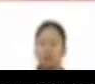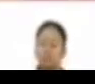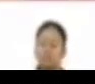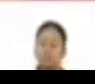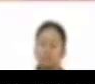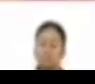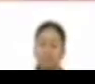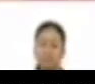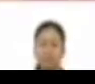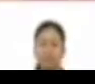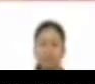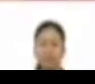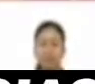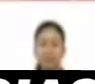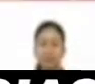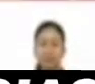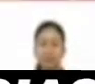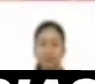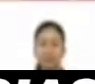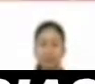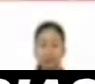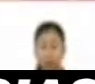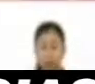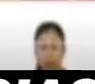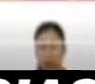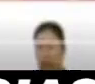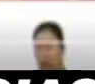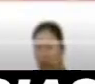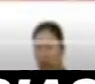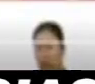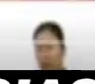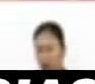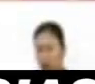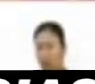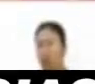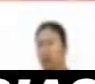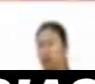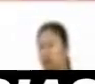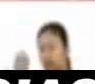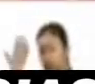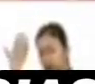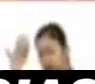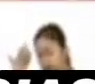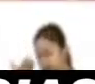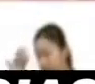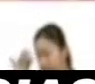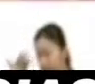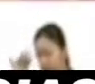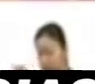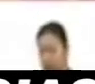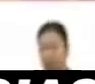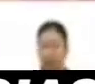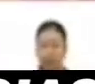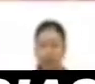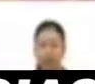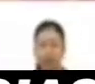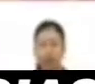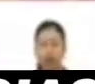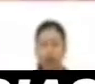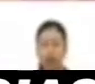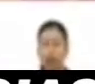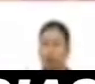Fuimos, antes de venir aquí con ustedes, a una obra